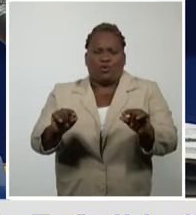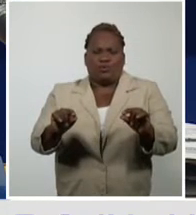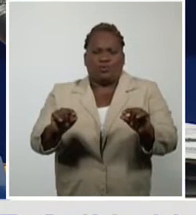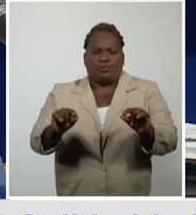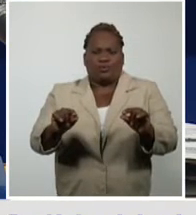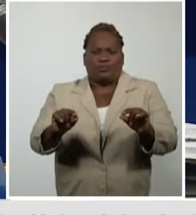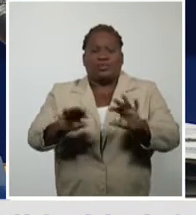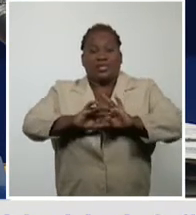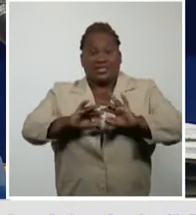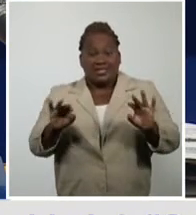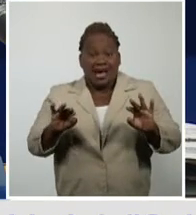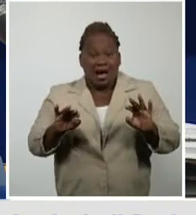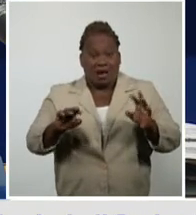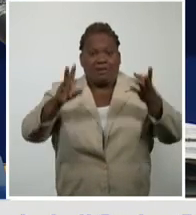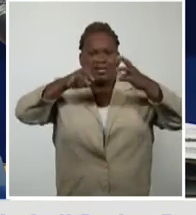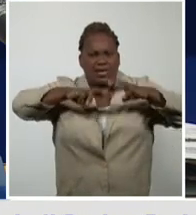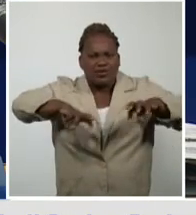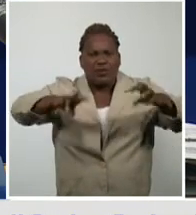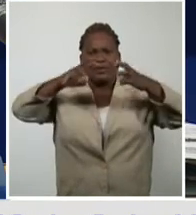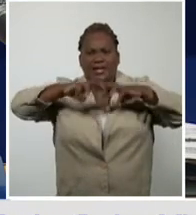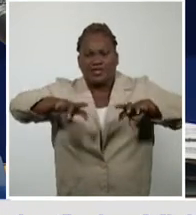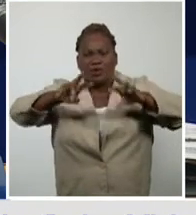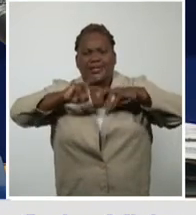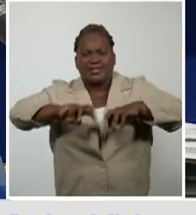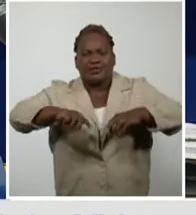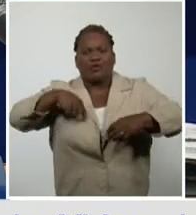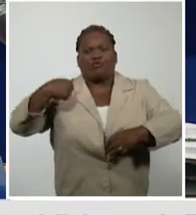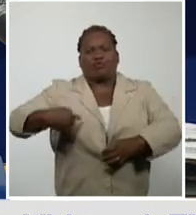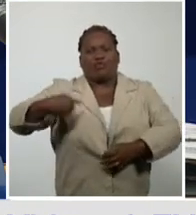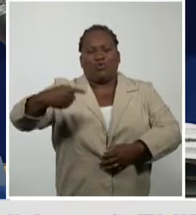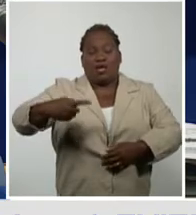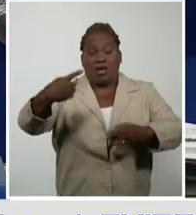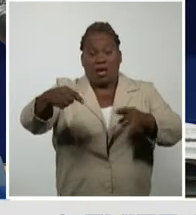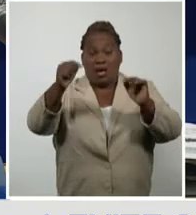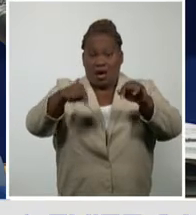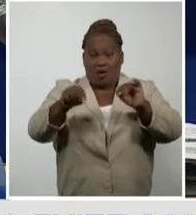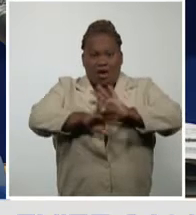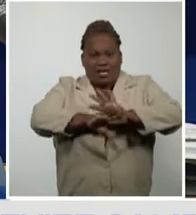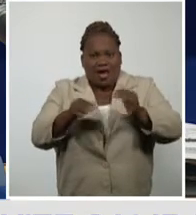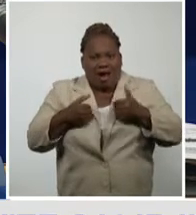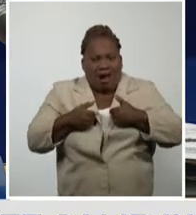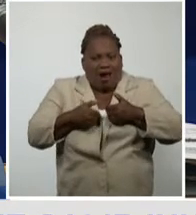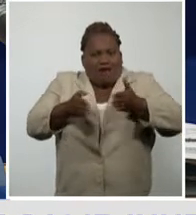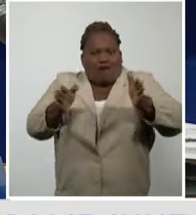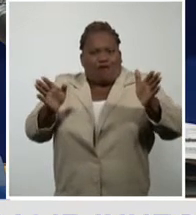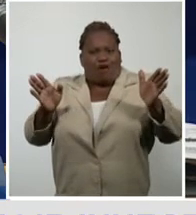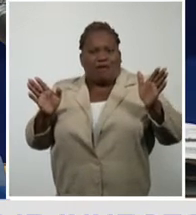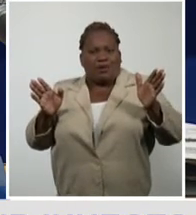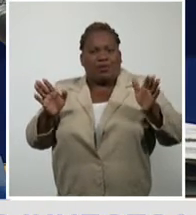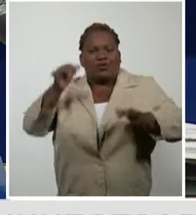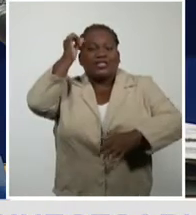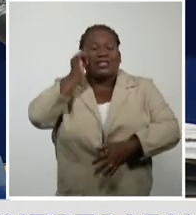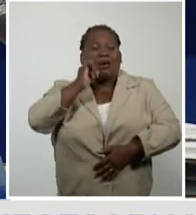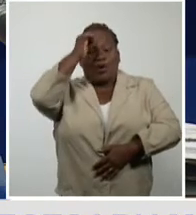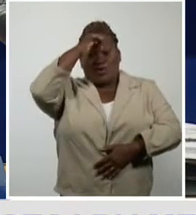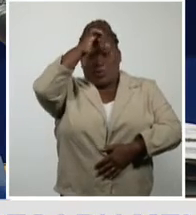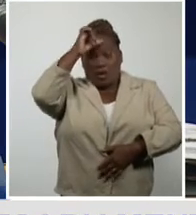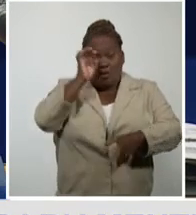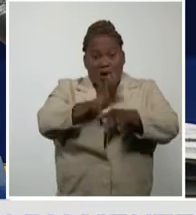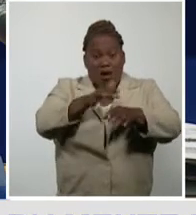Estudiamos eso lo estudiamos habitualmente. Pero ahora ya nos abrimos desde el fin de semana, el